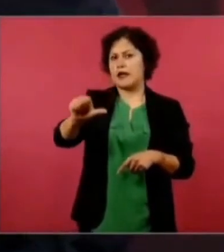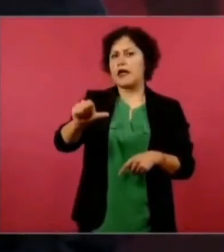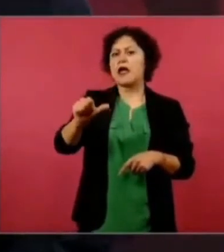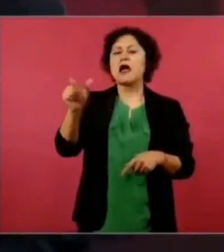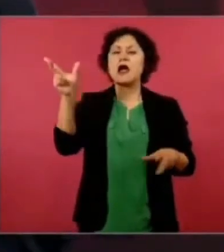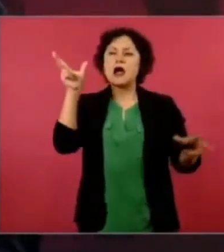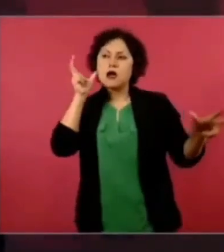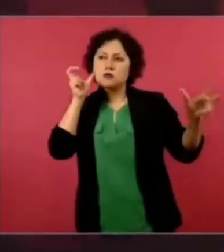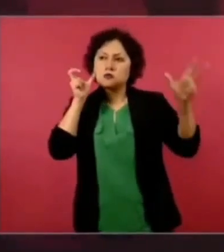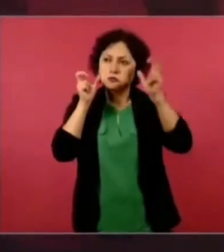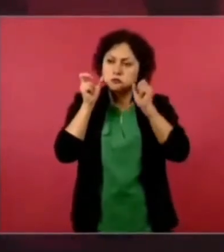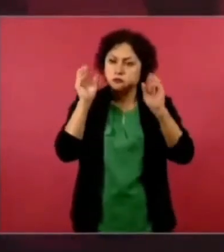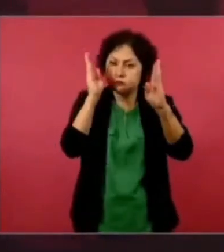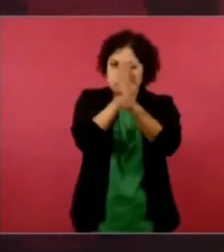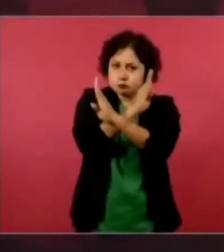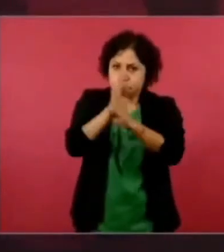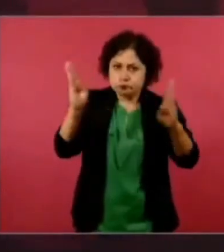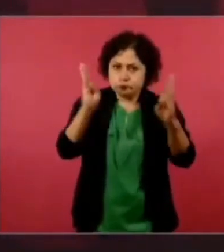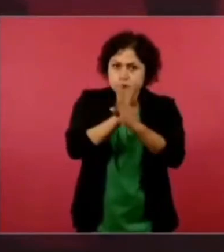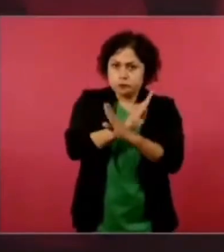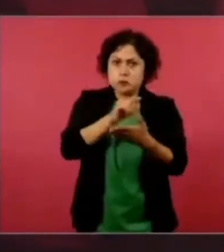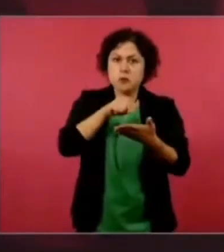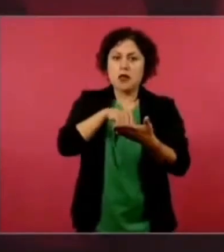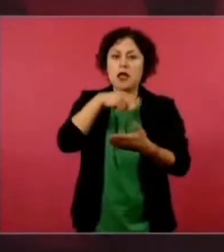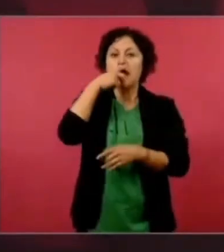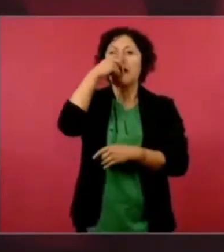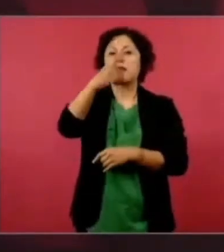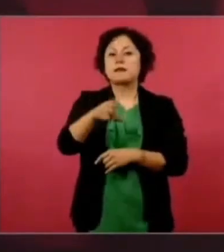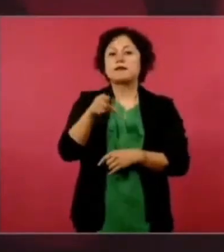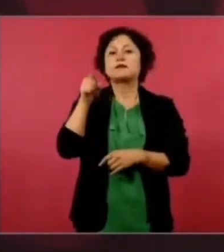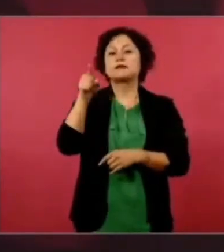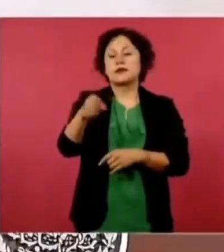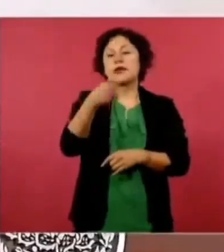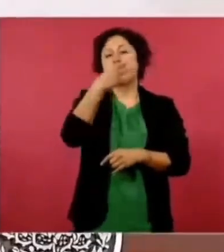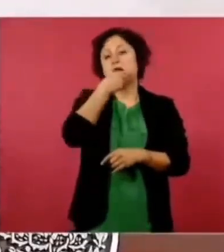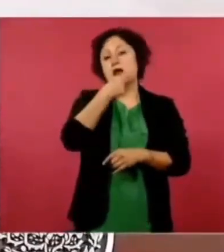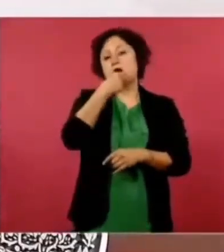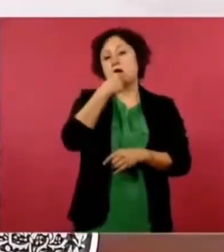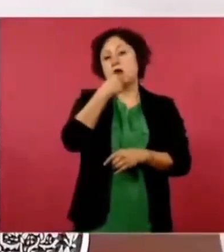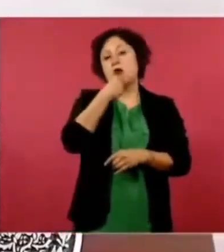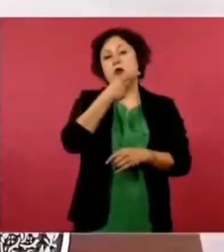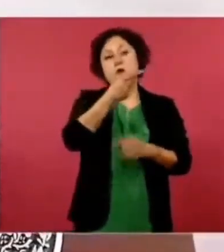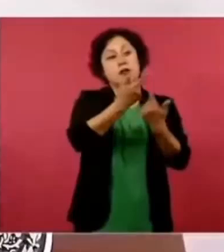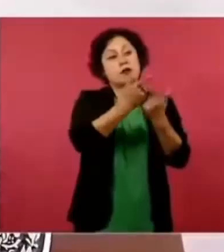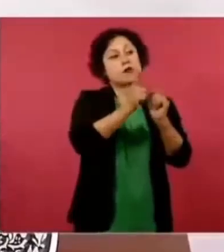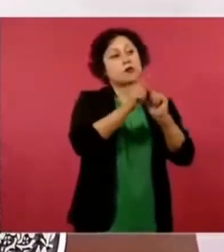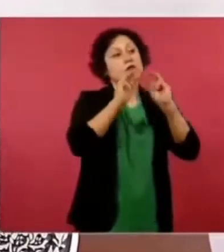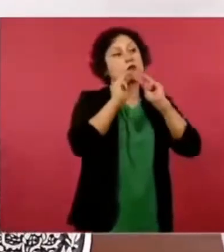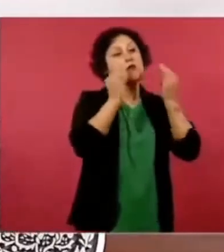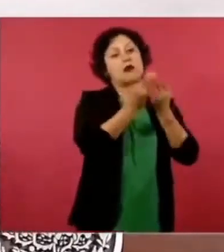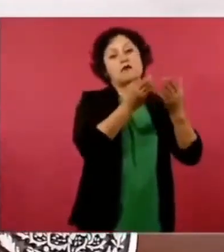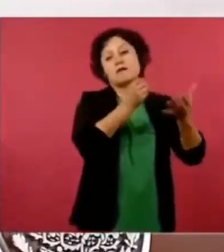dicen que él recibía dinero de la delincuencia. Nada más que esas escuchas